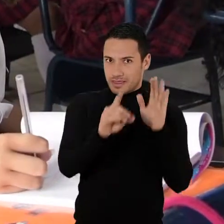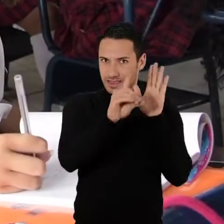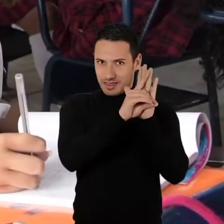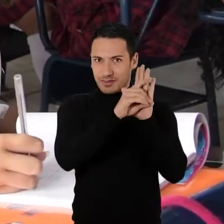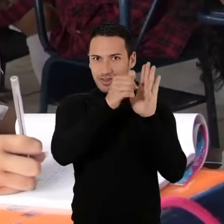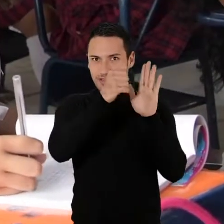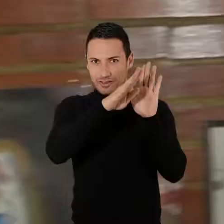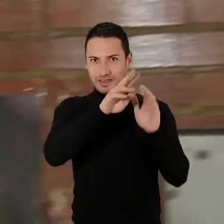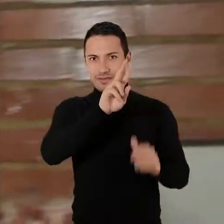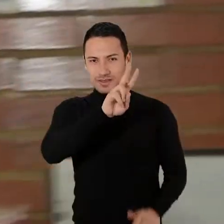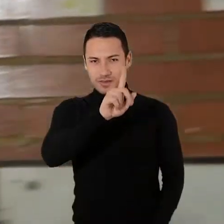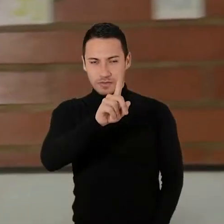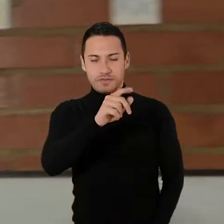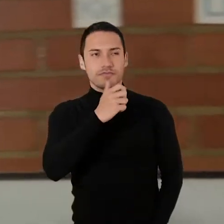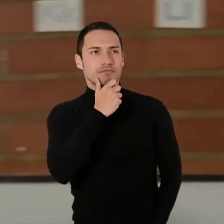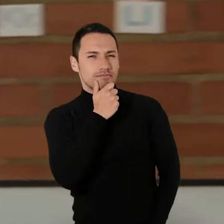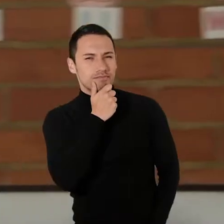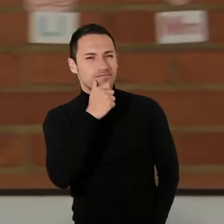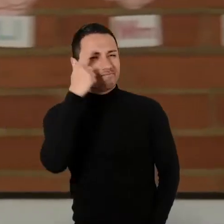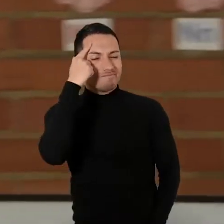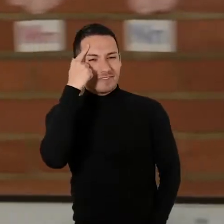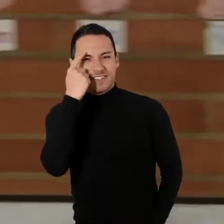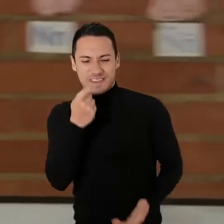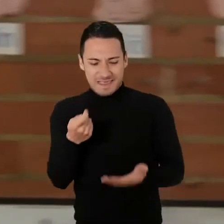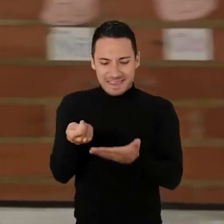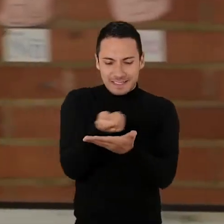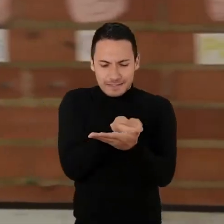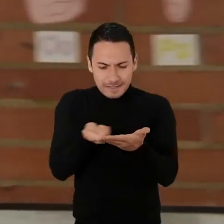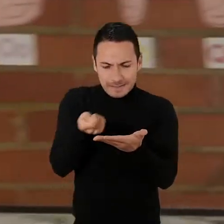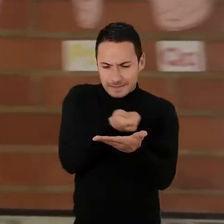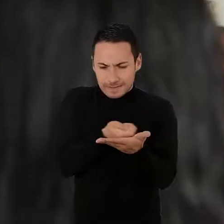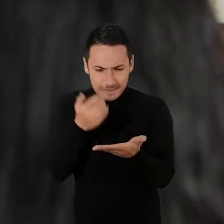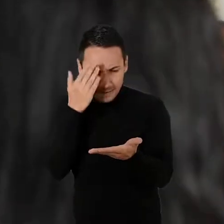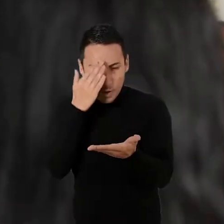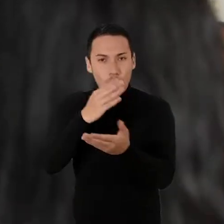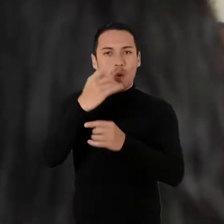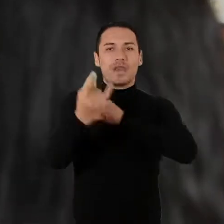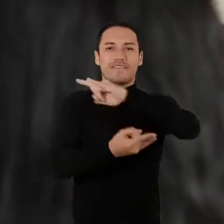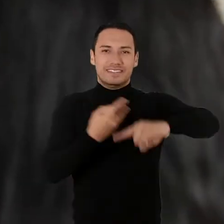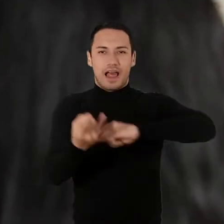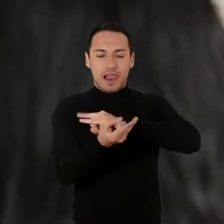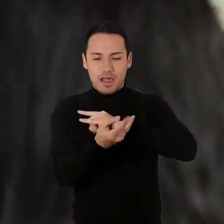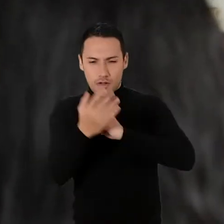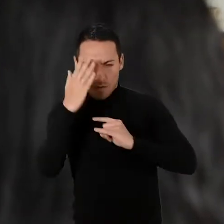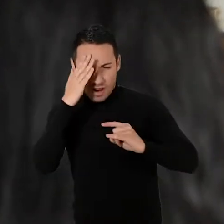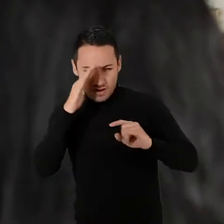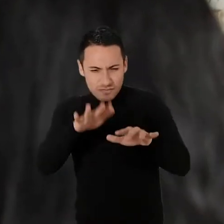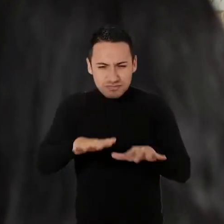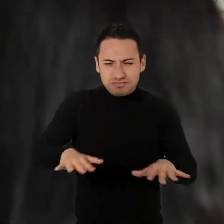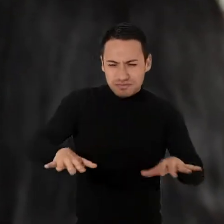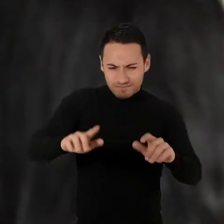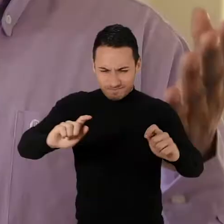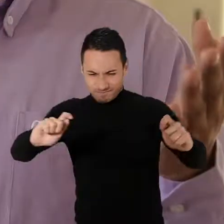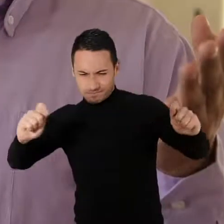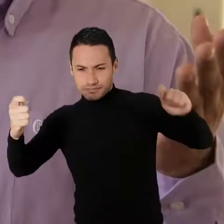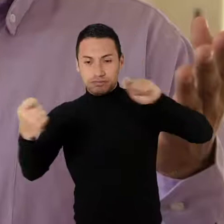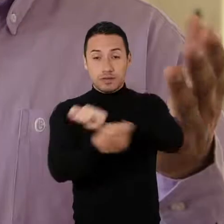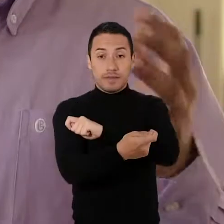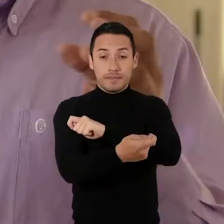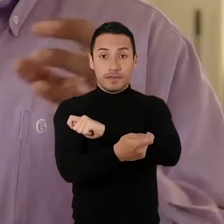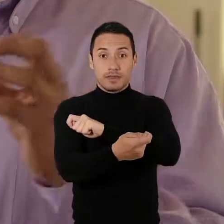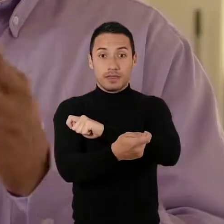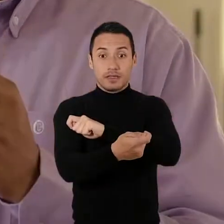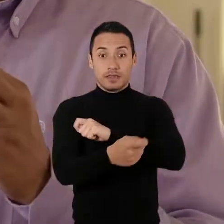que se haga un diseño lo más universal posible. En este caso,